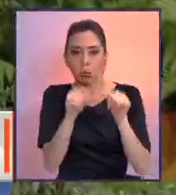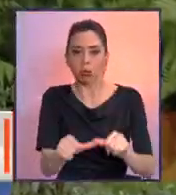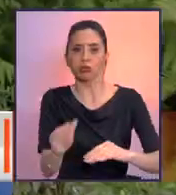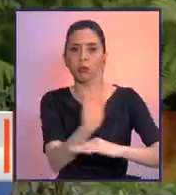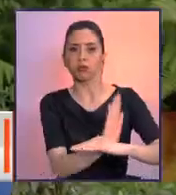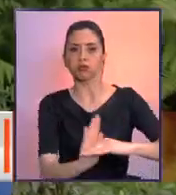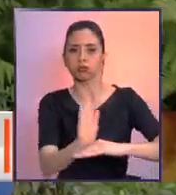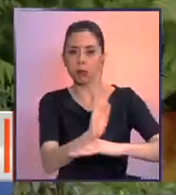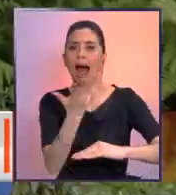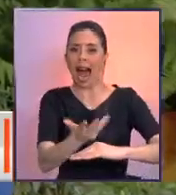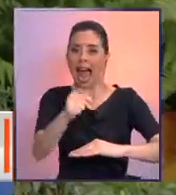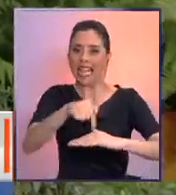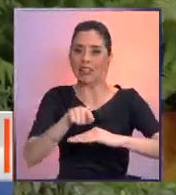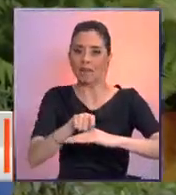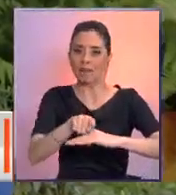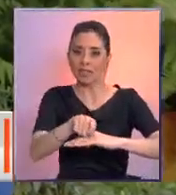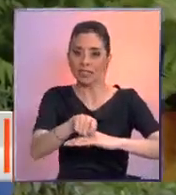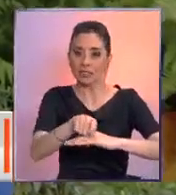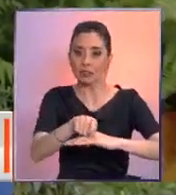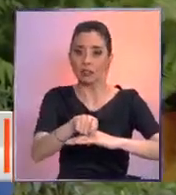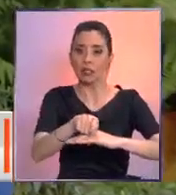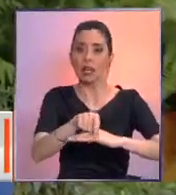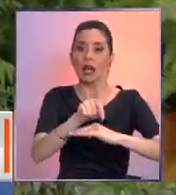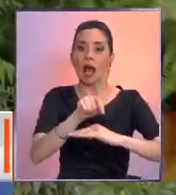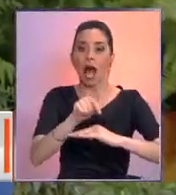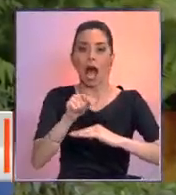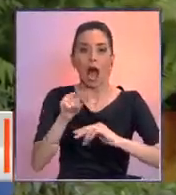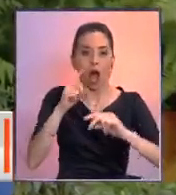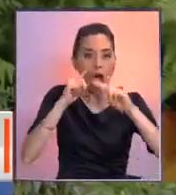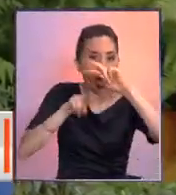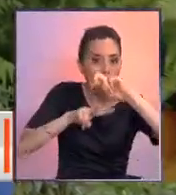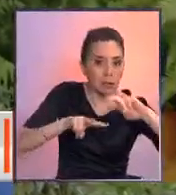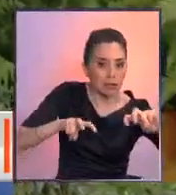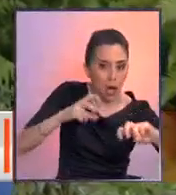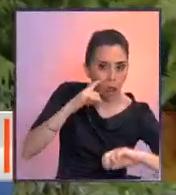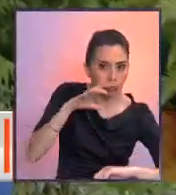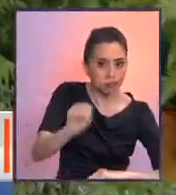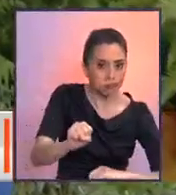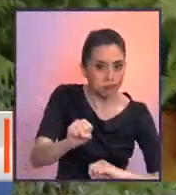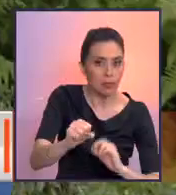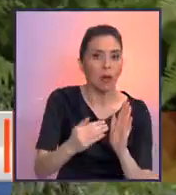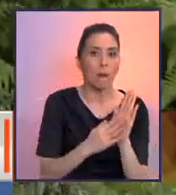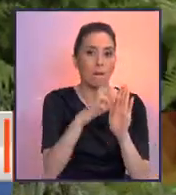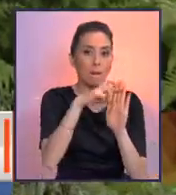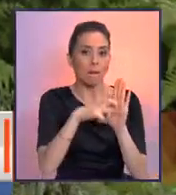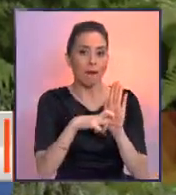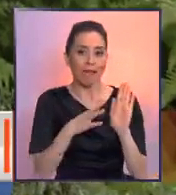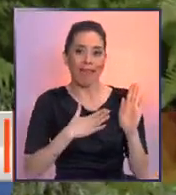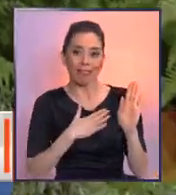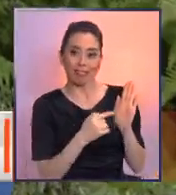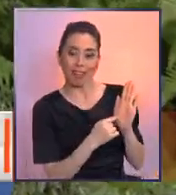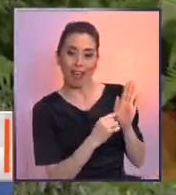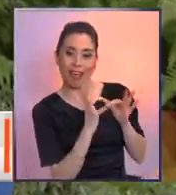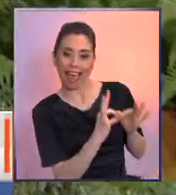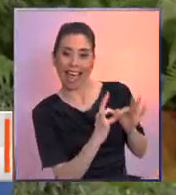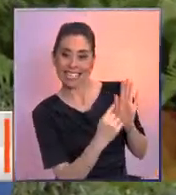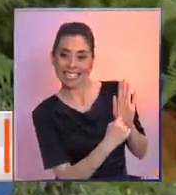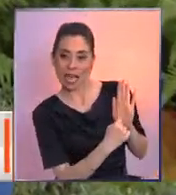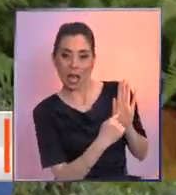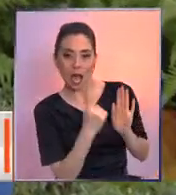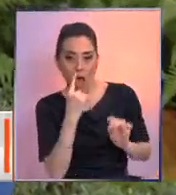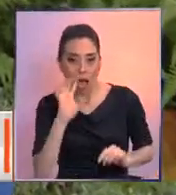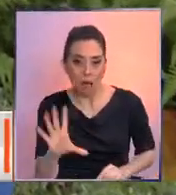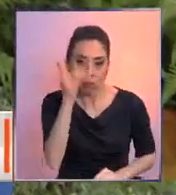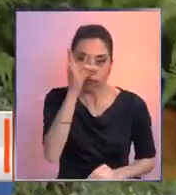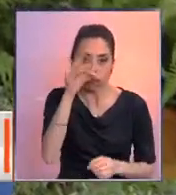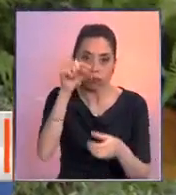solo ahora, como hemos tenido métodos de diagnóstico por nuestro proyecto de investigación, hemos podido detectarlas,